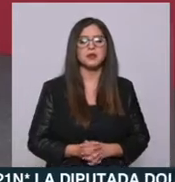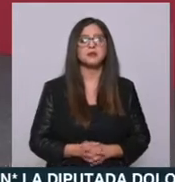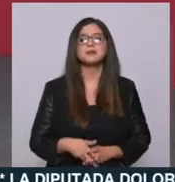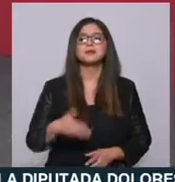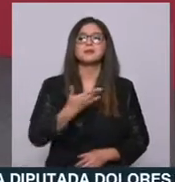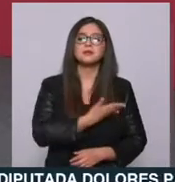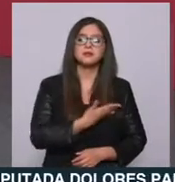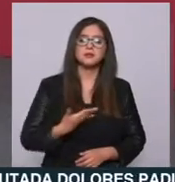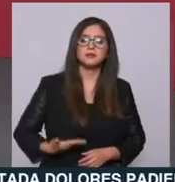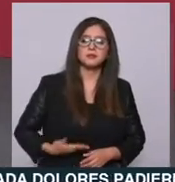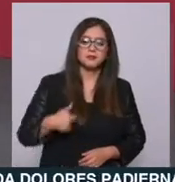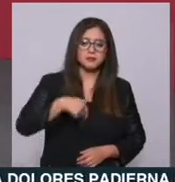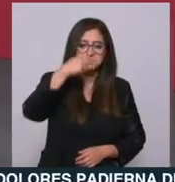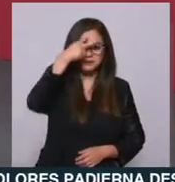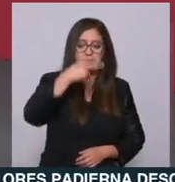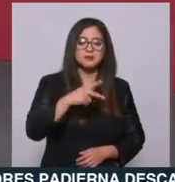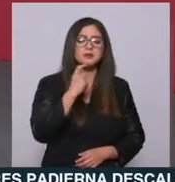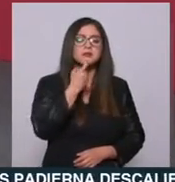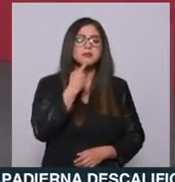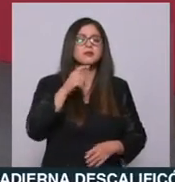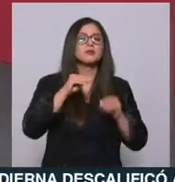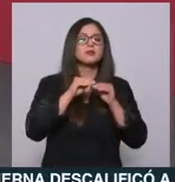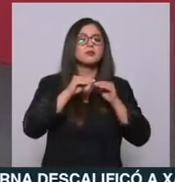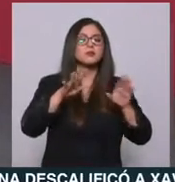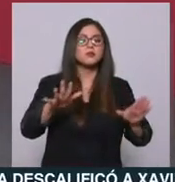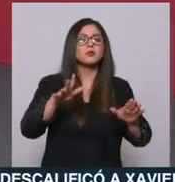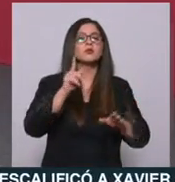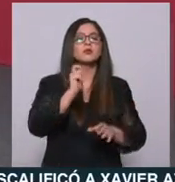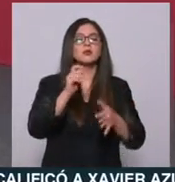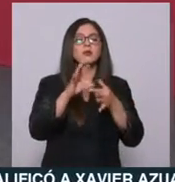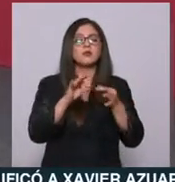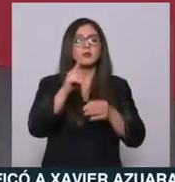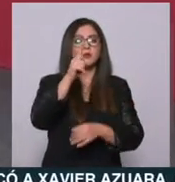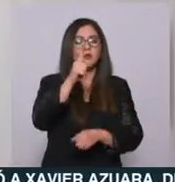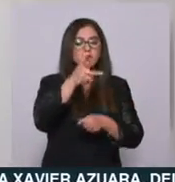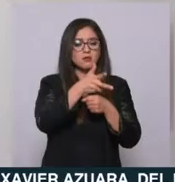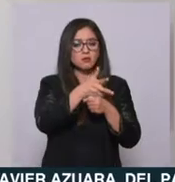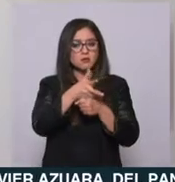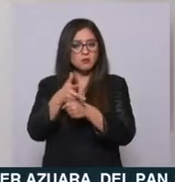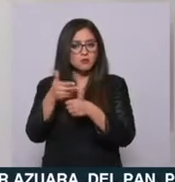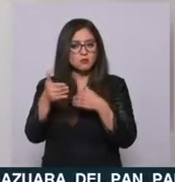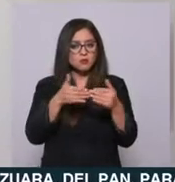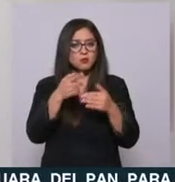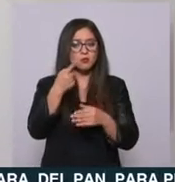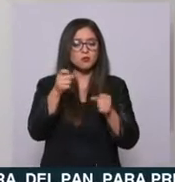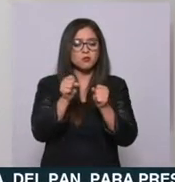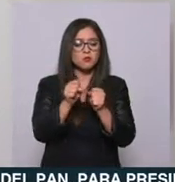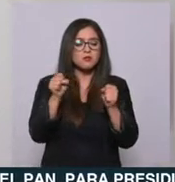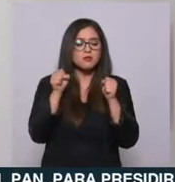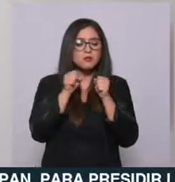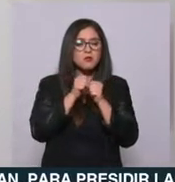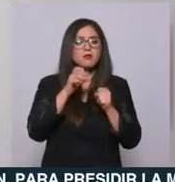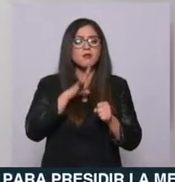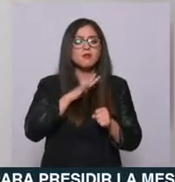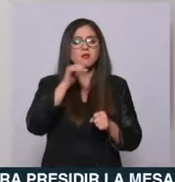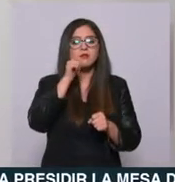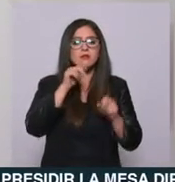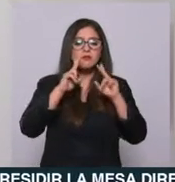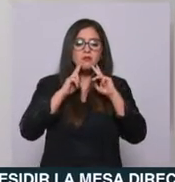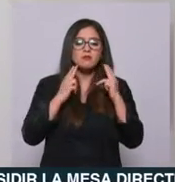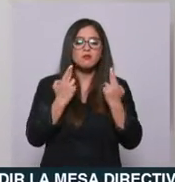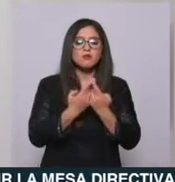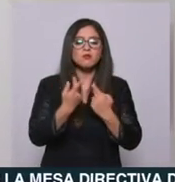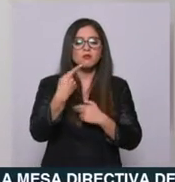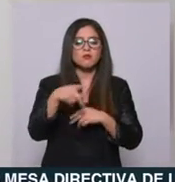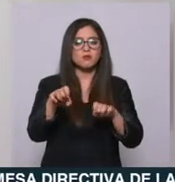El presidente Andrés Manuel López Obrador hizo público el hallazgo de una cámara sofisticada en uno de los salones en los que sostiene reuniones con su